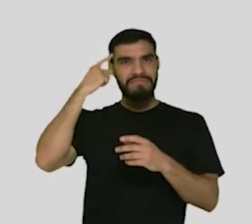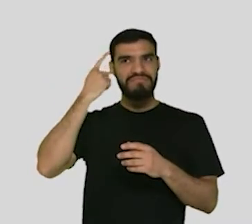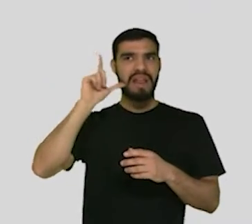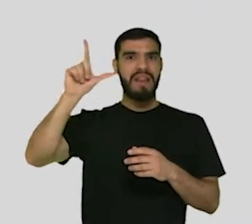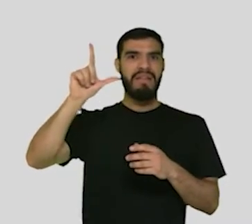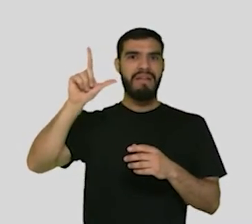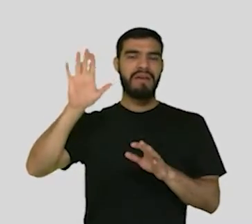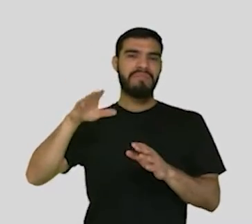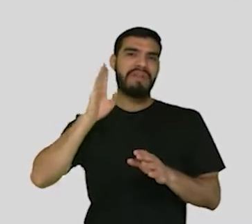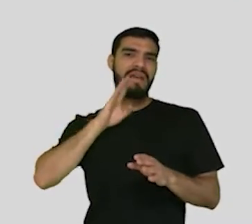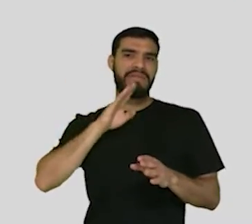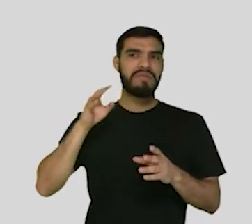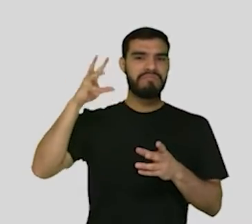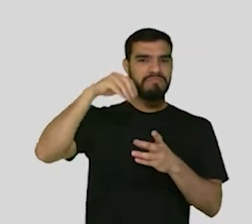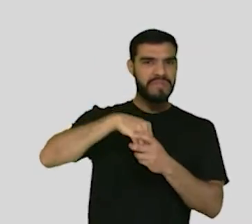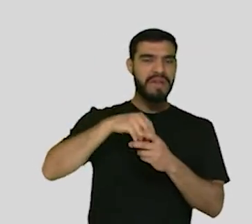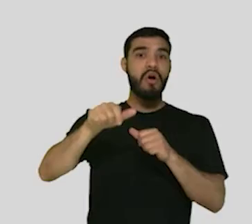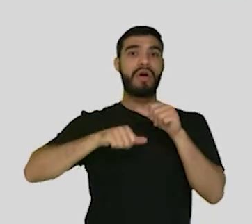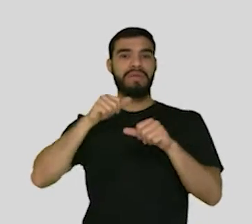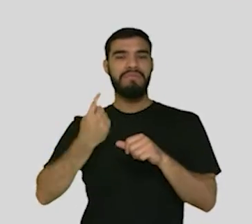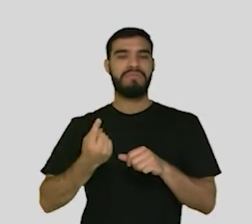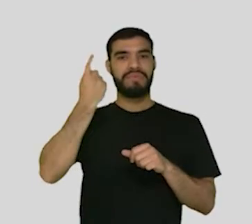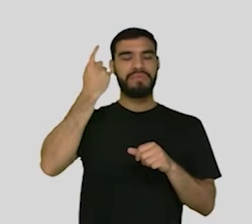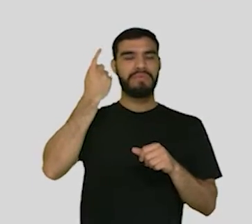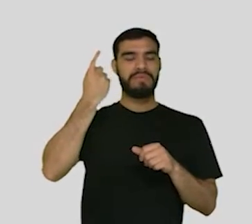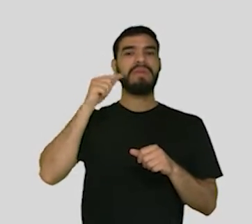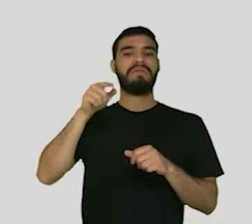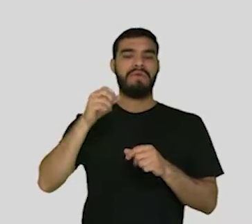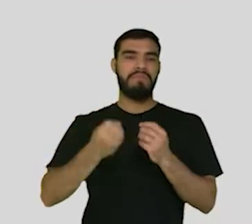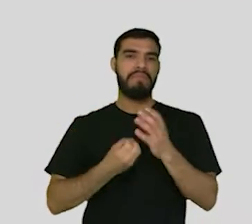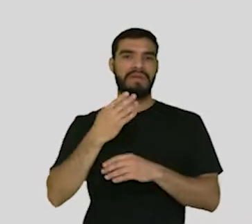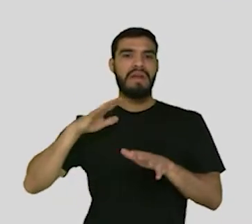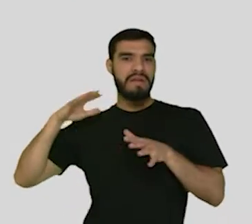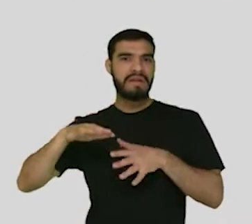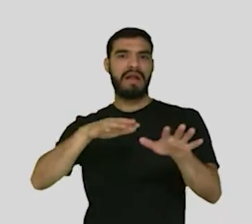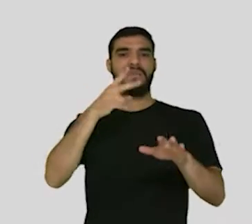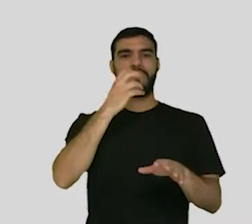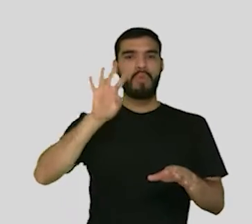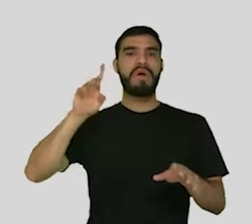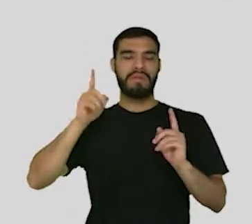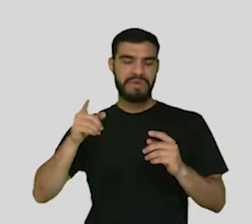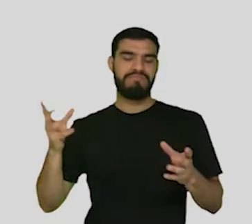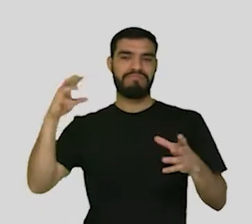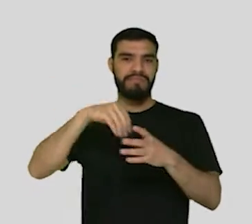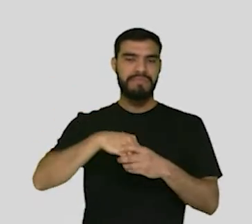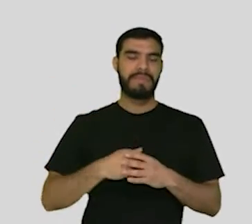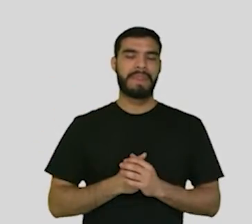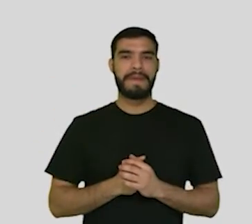ha upei amoy me cuñanta y cueran dive, lo moyela L, LGTBI,